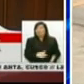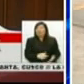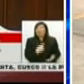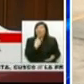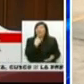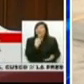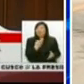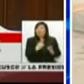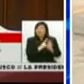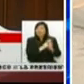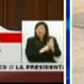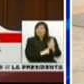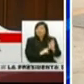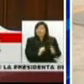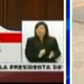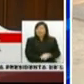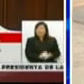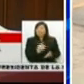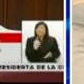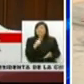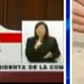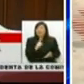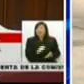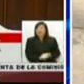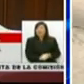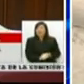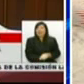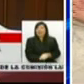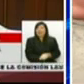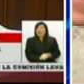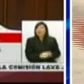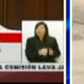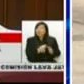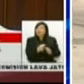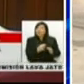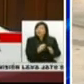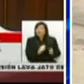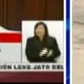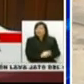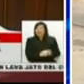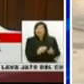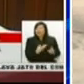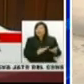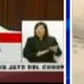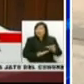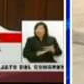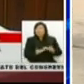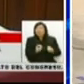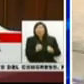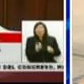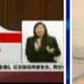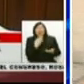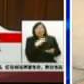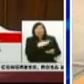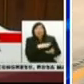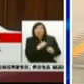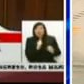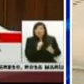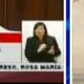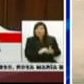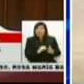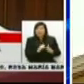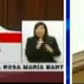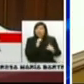en el Pleno es si cometió o no determinados delitos por su participación en los llamados Mamani videos. Hay